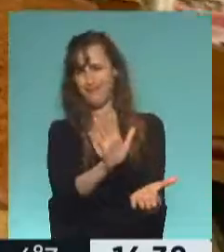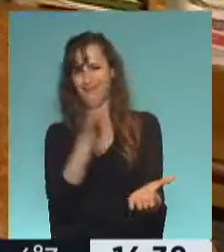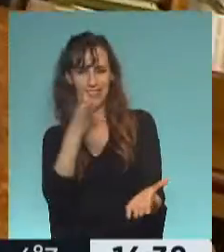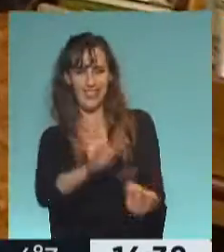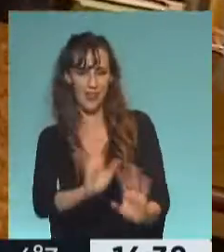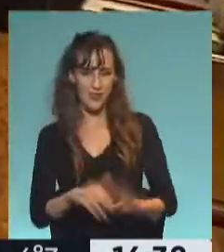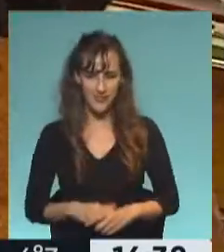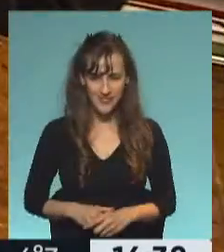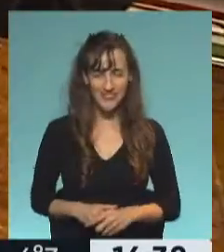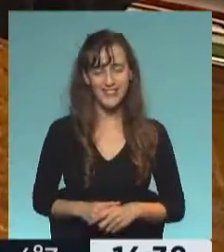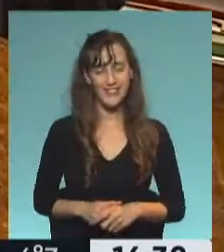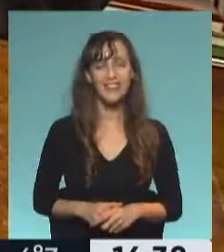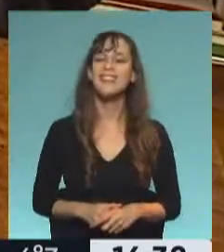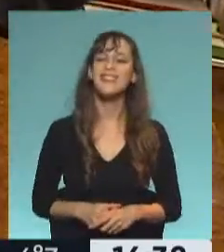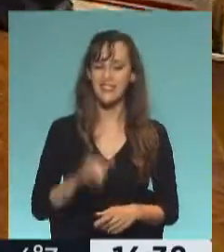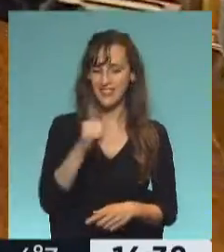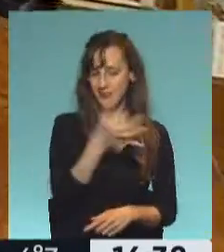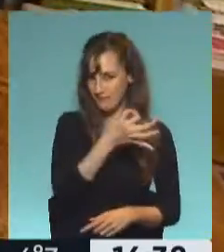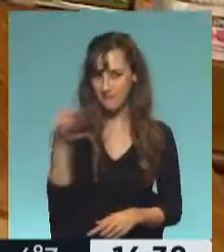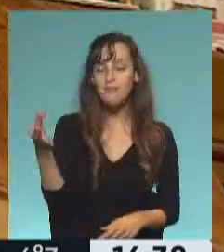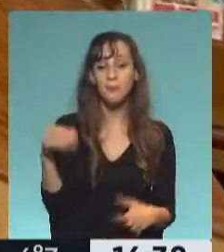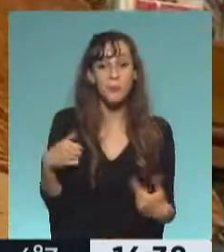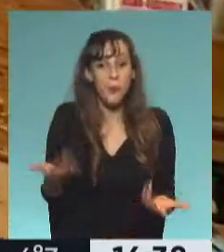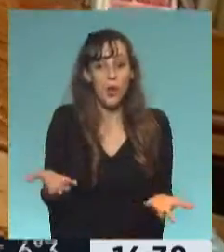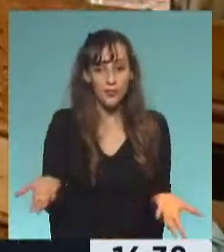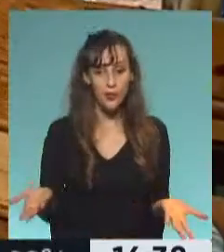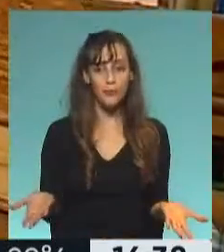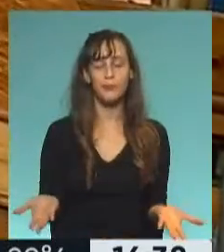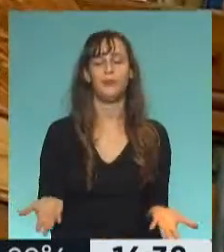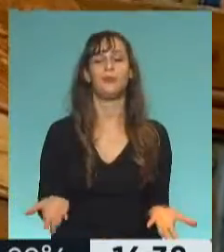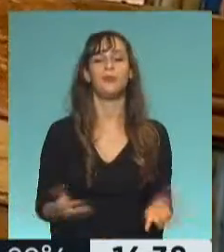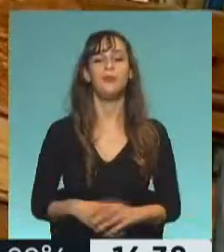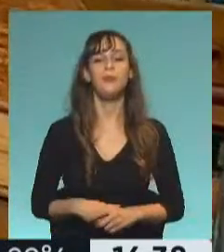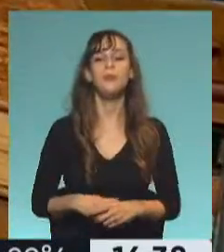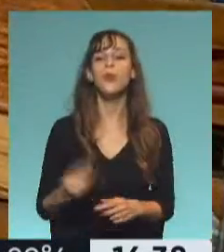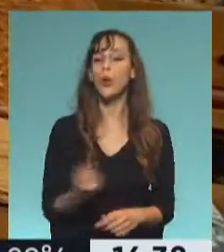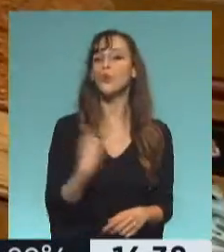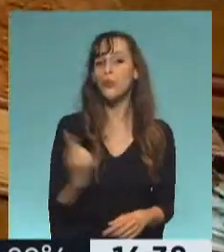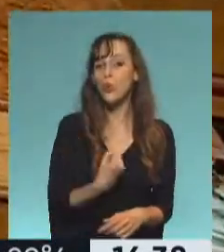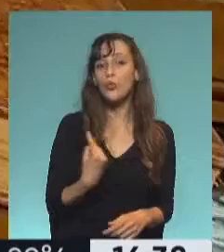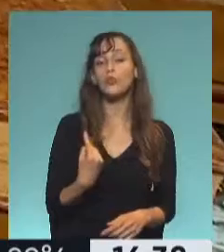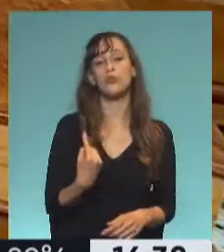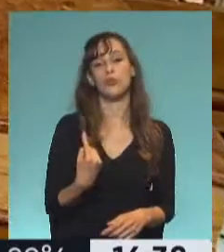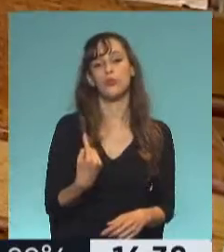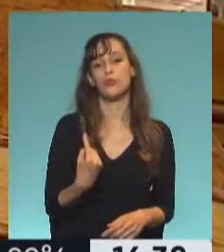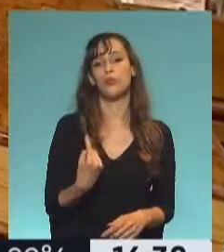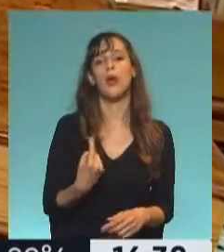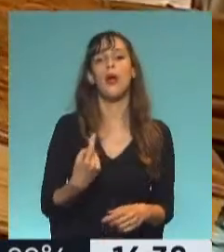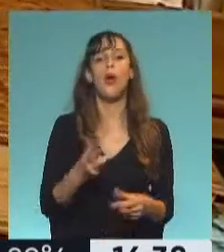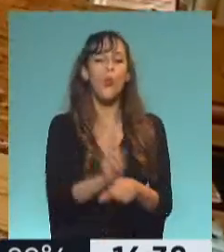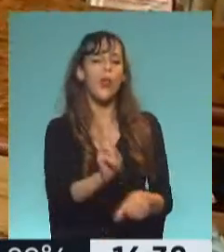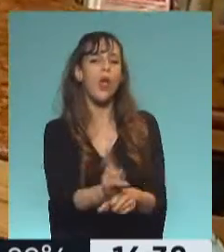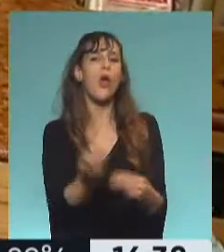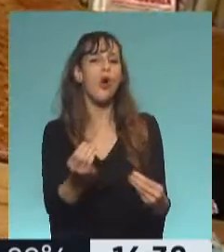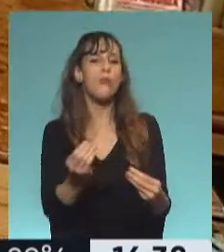Gamexanes. Sí, por eso. A ver, nosotros lo conservamos con ciertos elementos en aerosol,